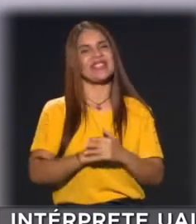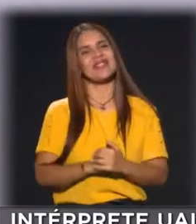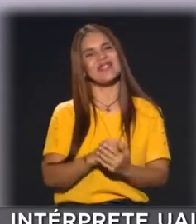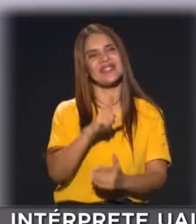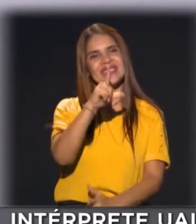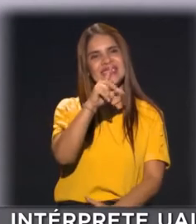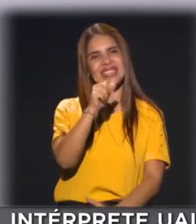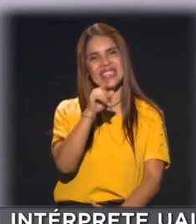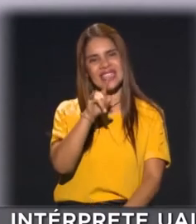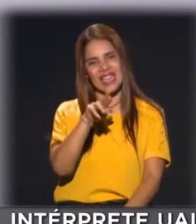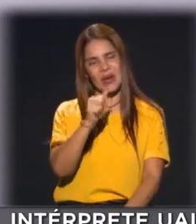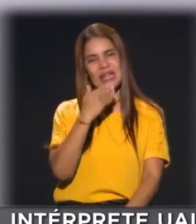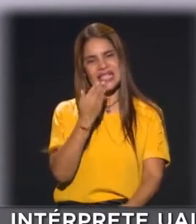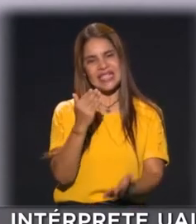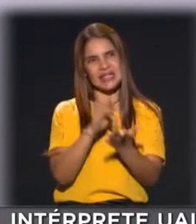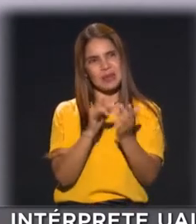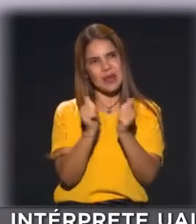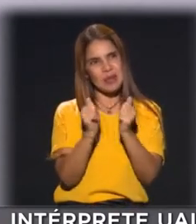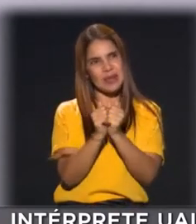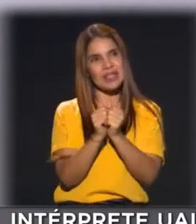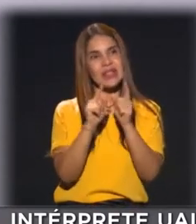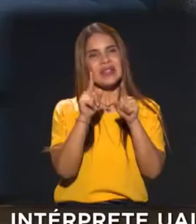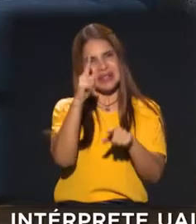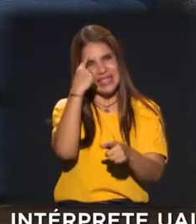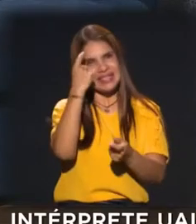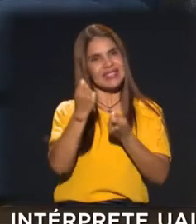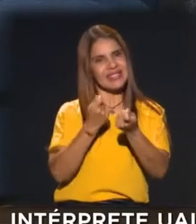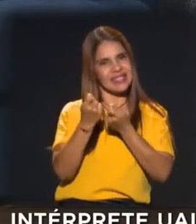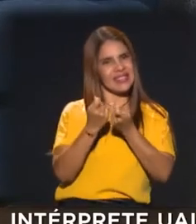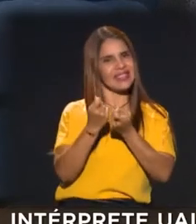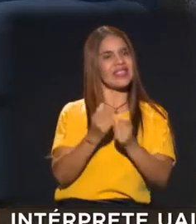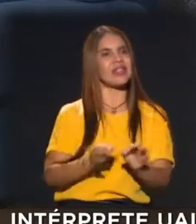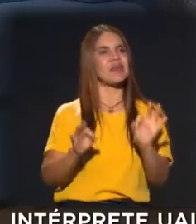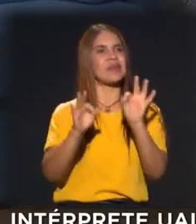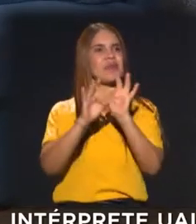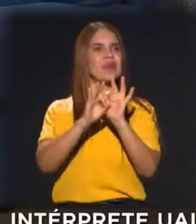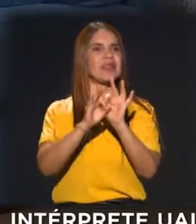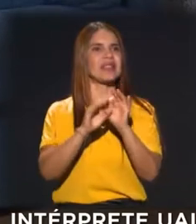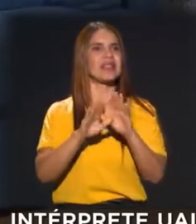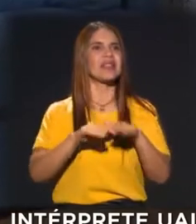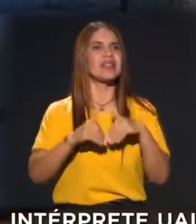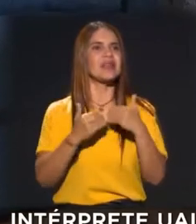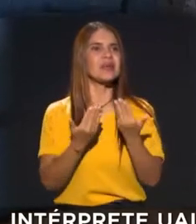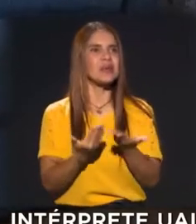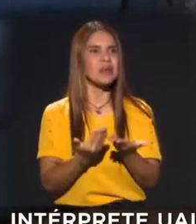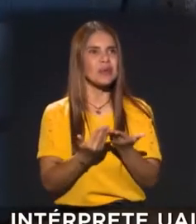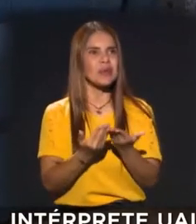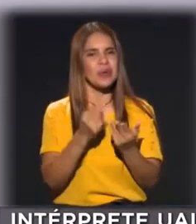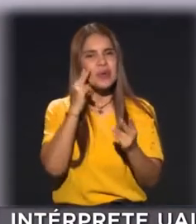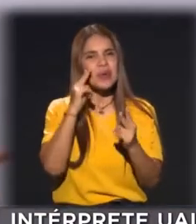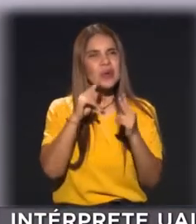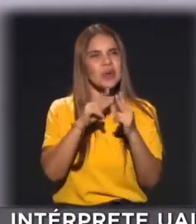Laura, muchas gracias por acompañarnos. Ay, ustedes también manejan una estrategia muy interesante y es como conoce